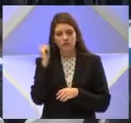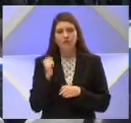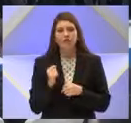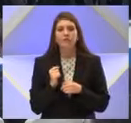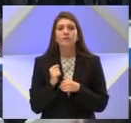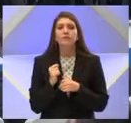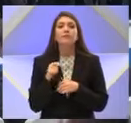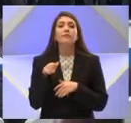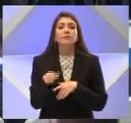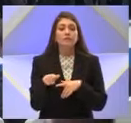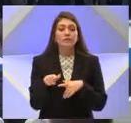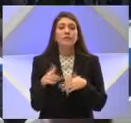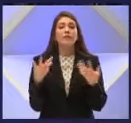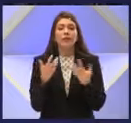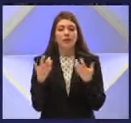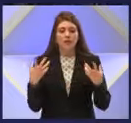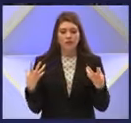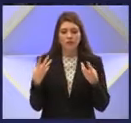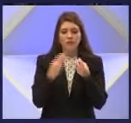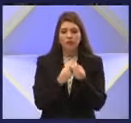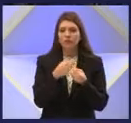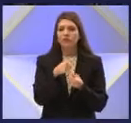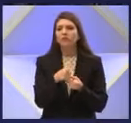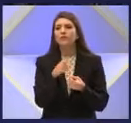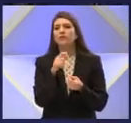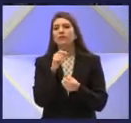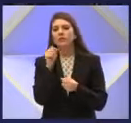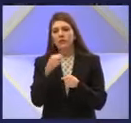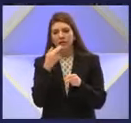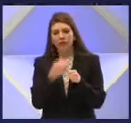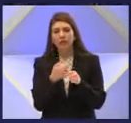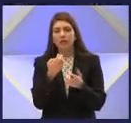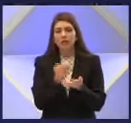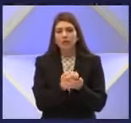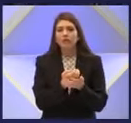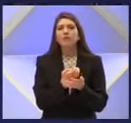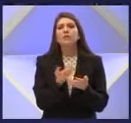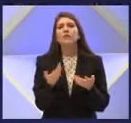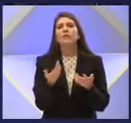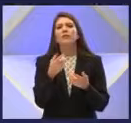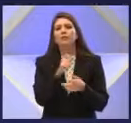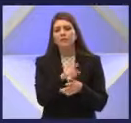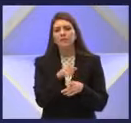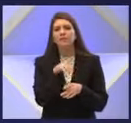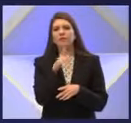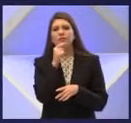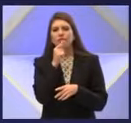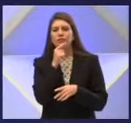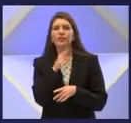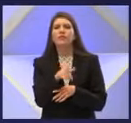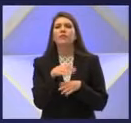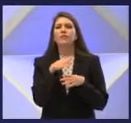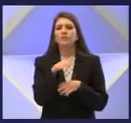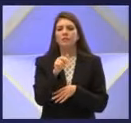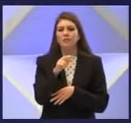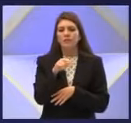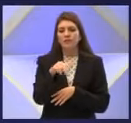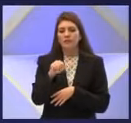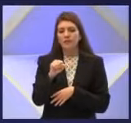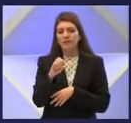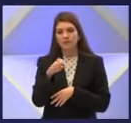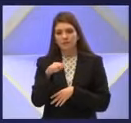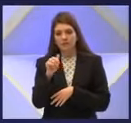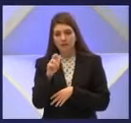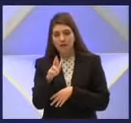economía participa mucho defensa nacional marina y otras entidades y tenemos el plan de